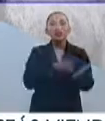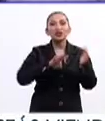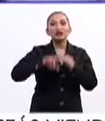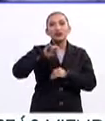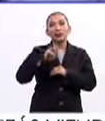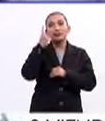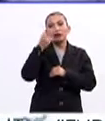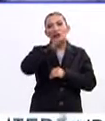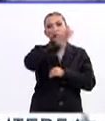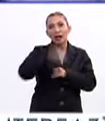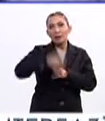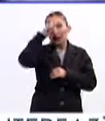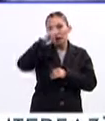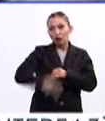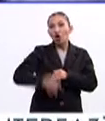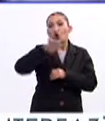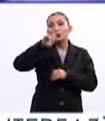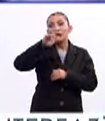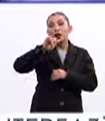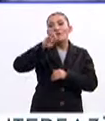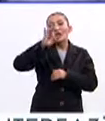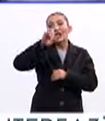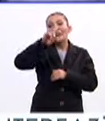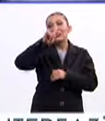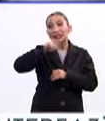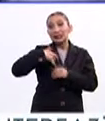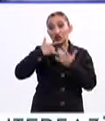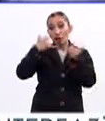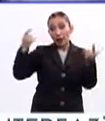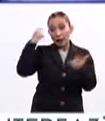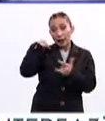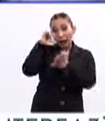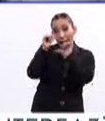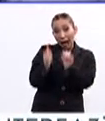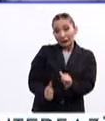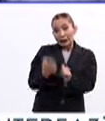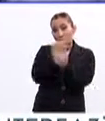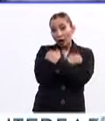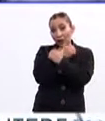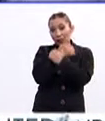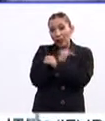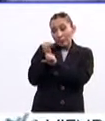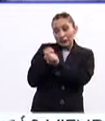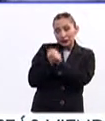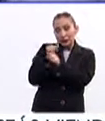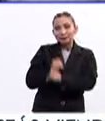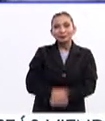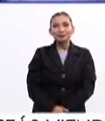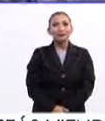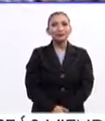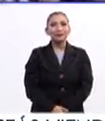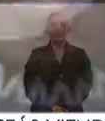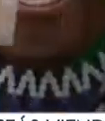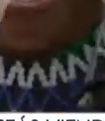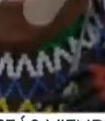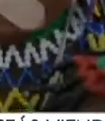En 1972 muere el mexicano Justino Fernández, historiador del arte, educador e investigador.